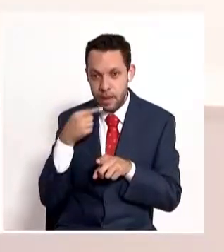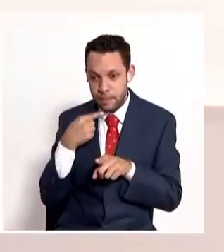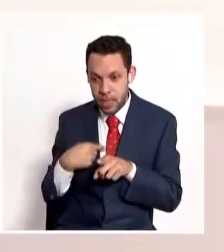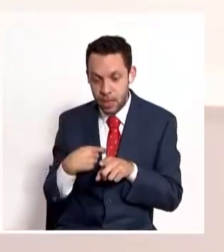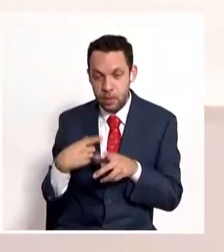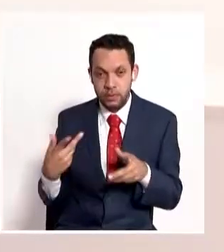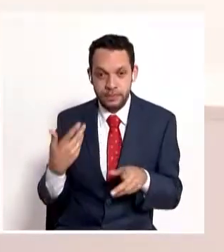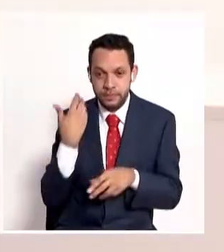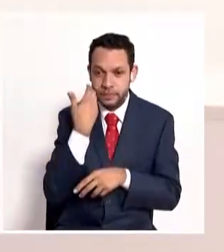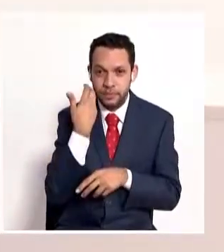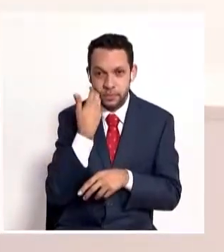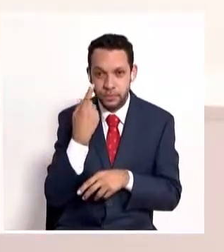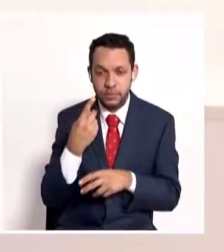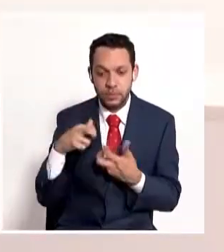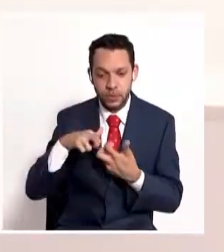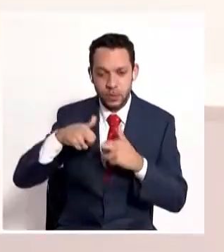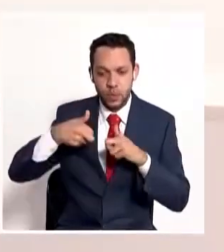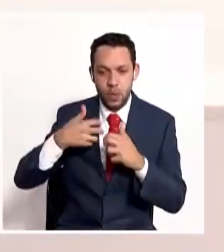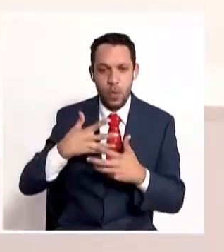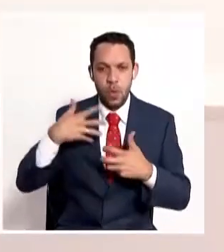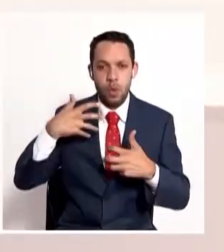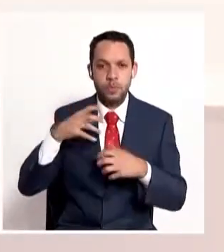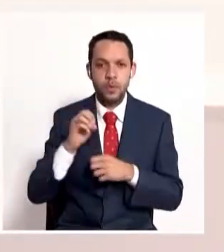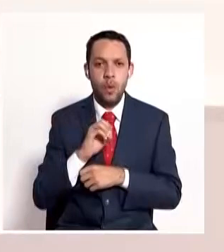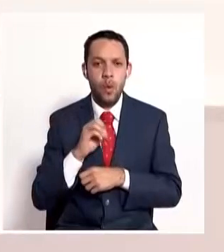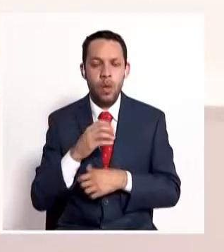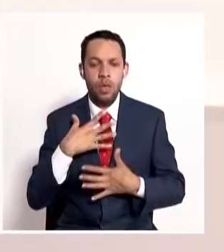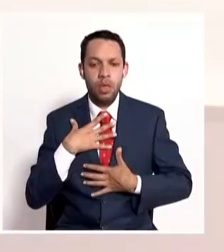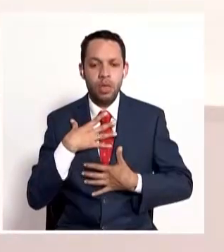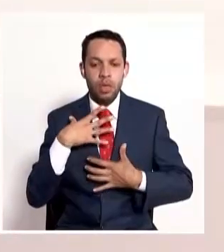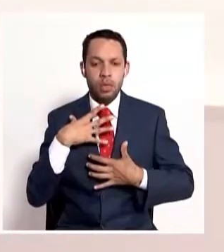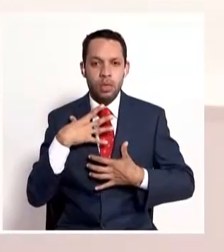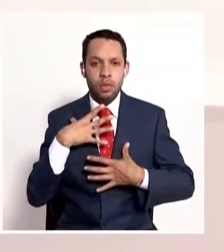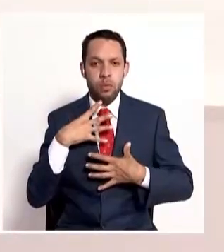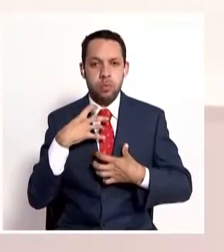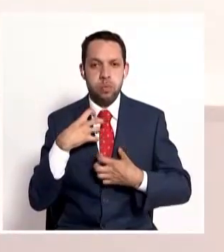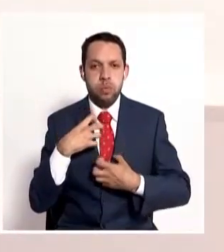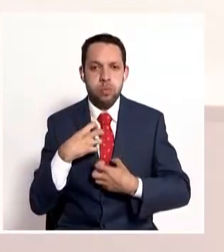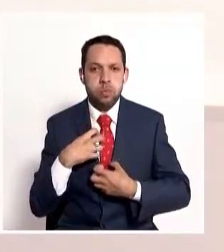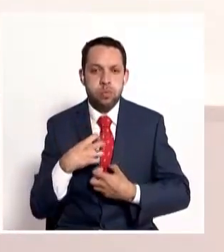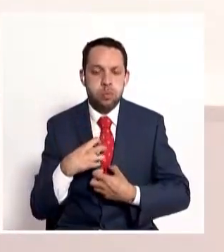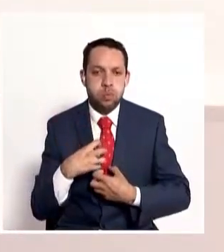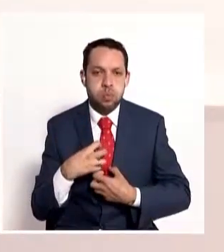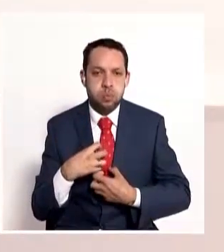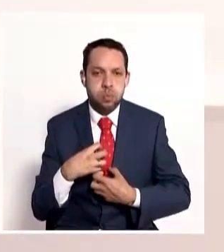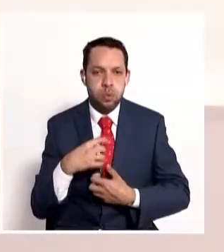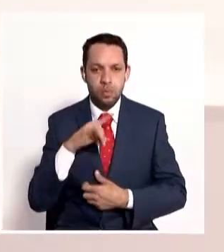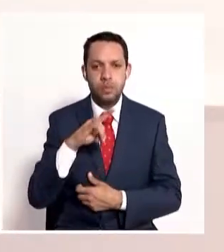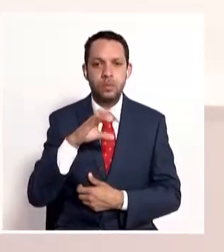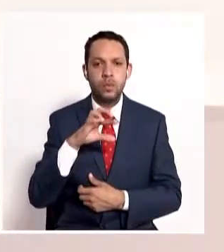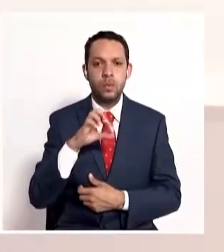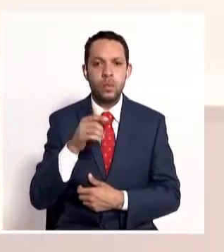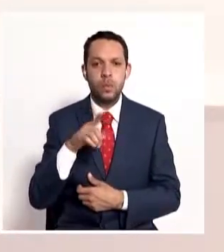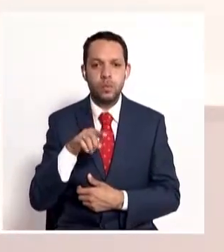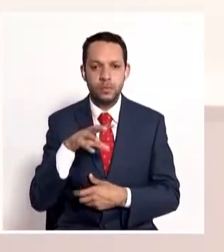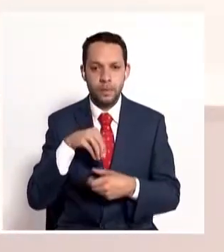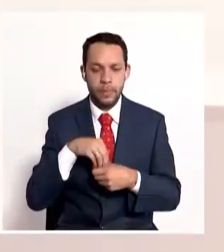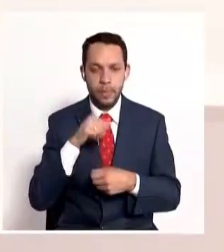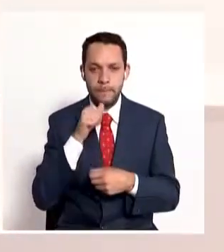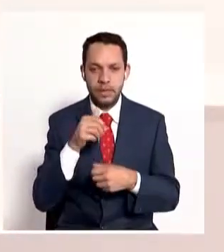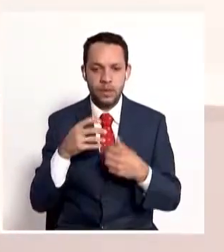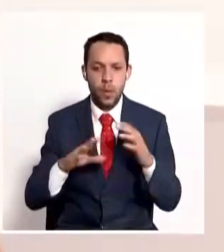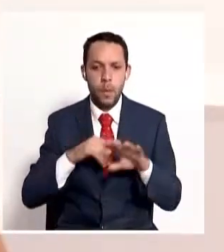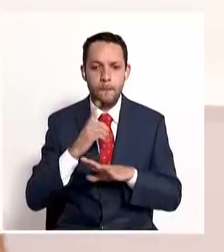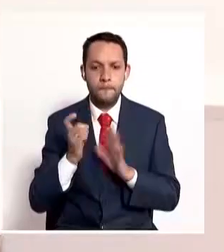que tiene ya no es una artritis sino un lupus eritematoso porque ya si hay un compromiso sistémicos sus